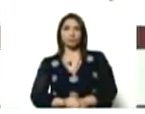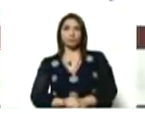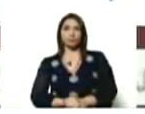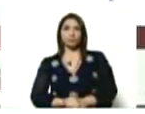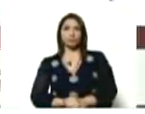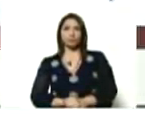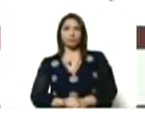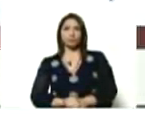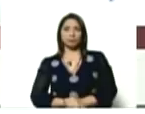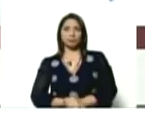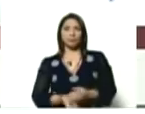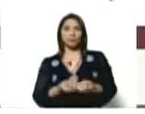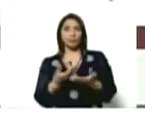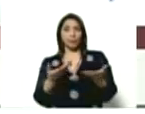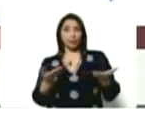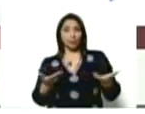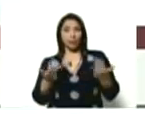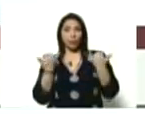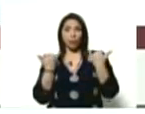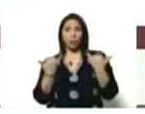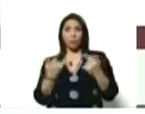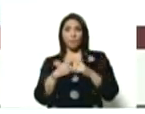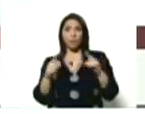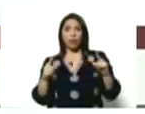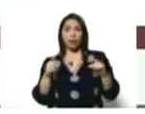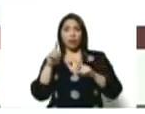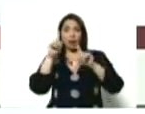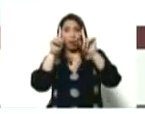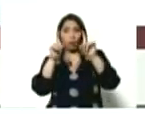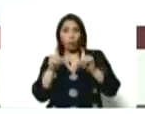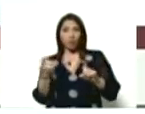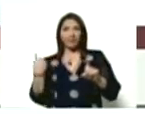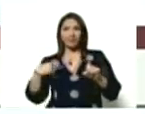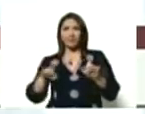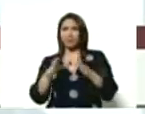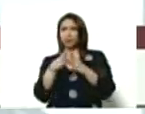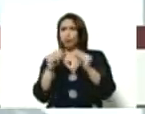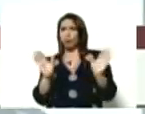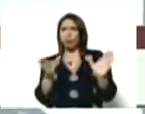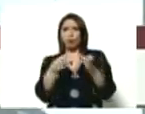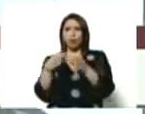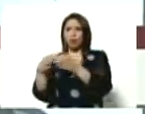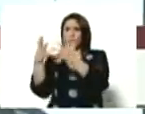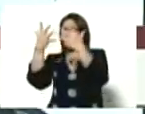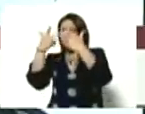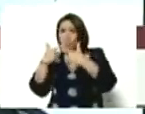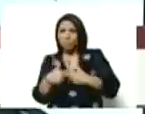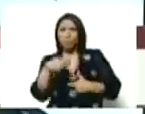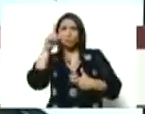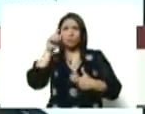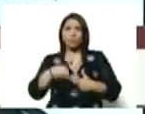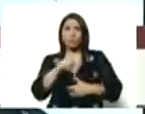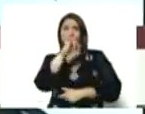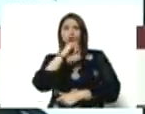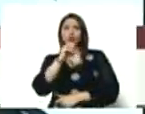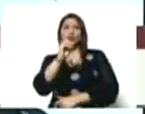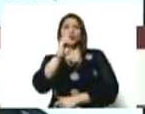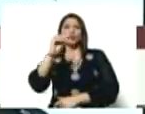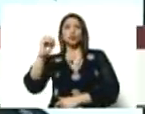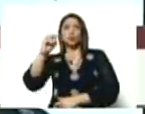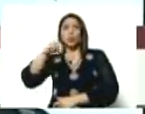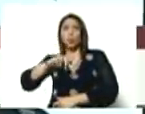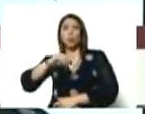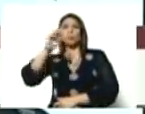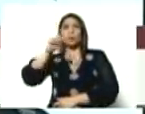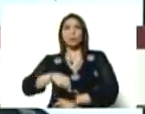Esta puesta en escena para las auditorías tendrá todo un equipo: administrador de la plataforma Zoom, ponentes,